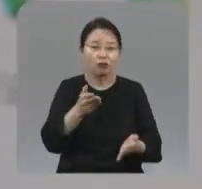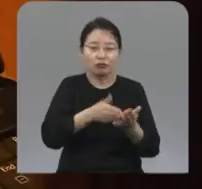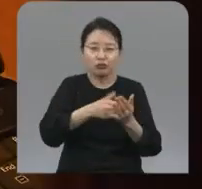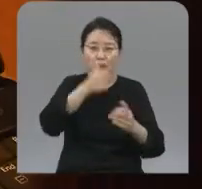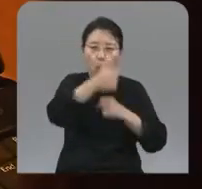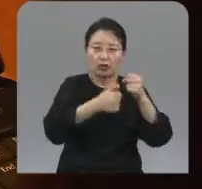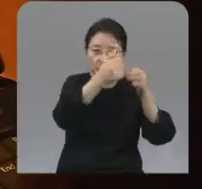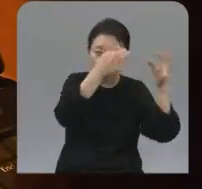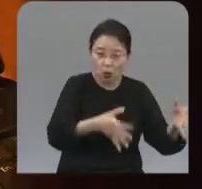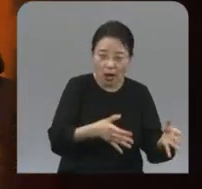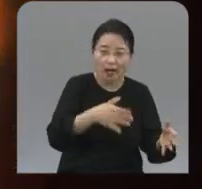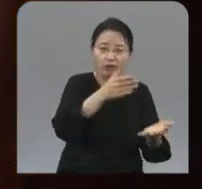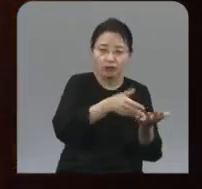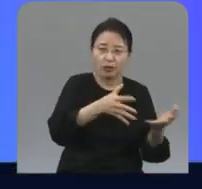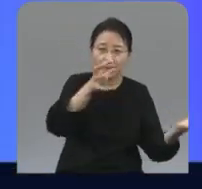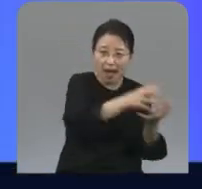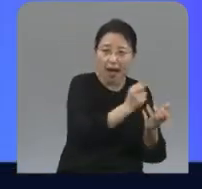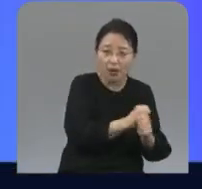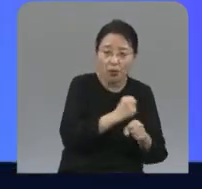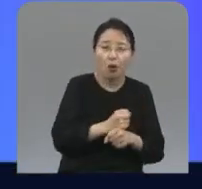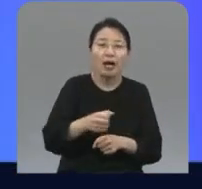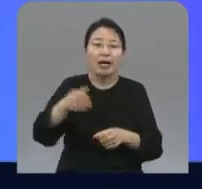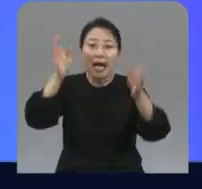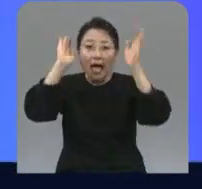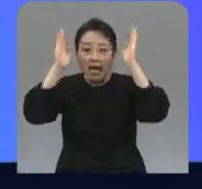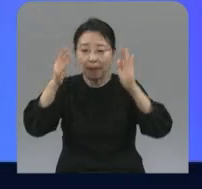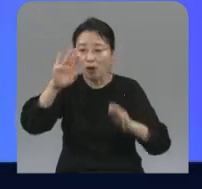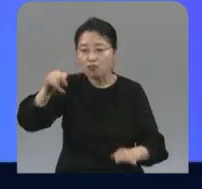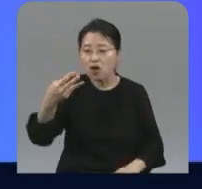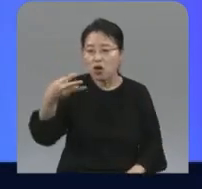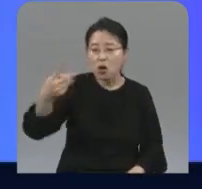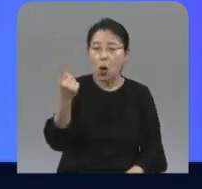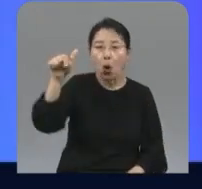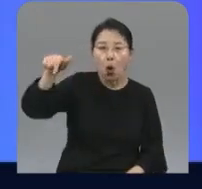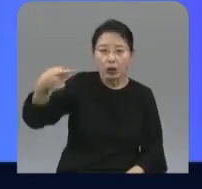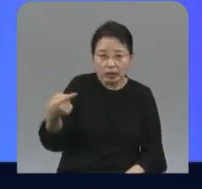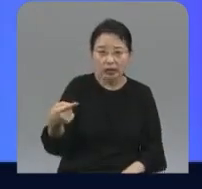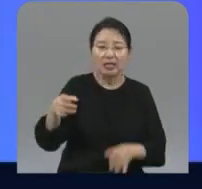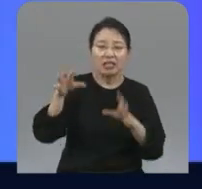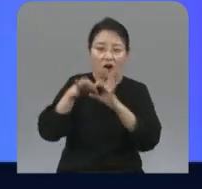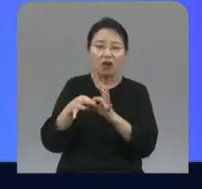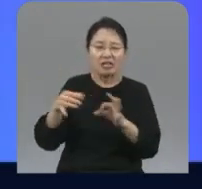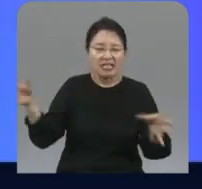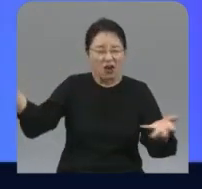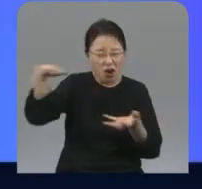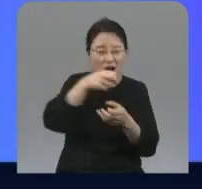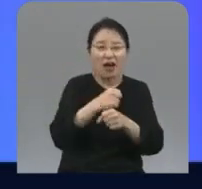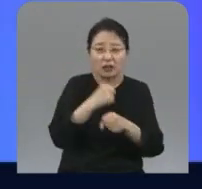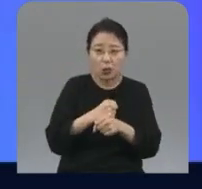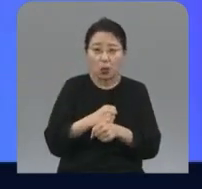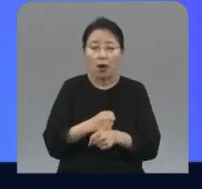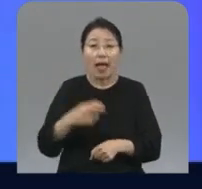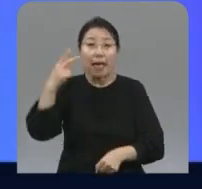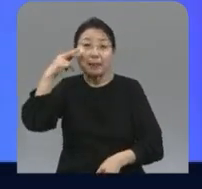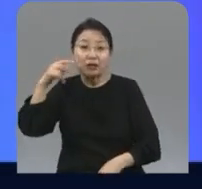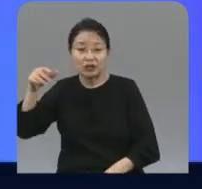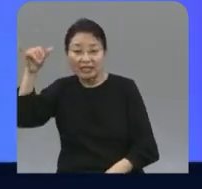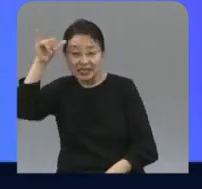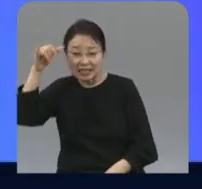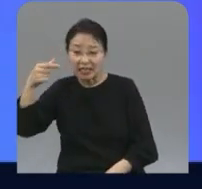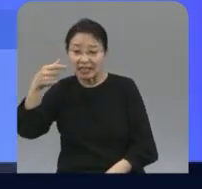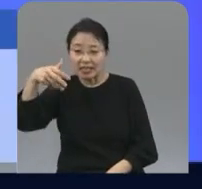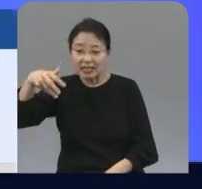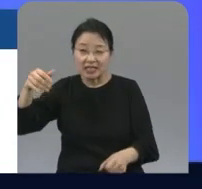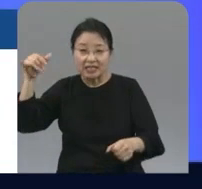de lenguaje extenso llamado lllm o hyper CX basado en un auto aprendizaje de datos en coreano con un volumen acumulado de